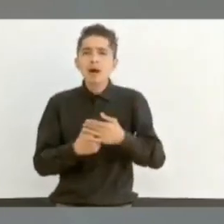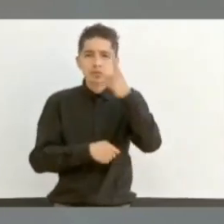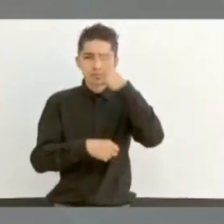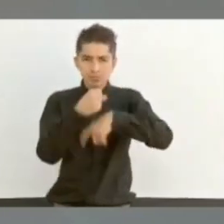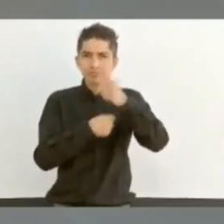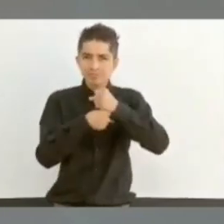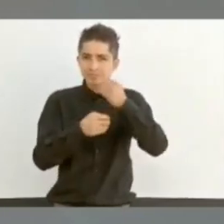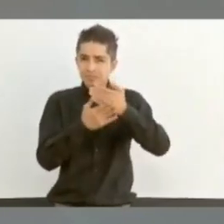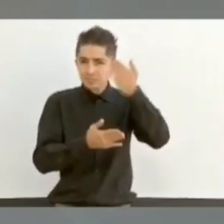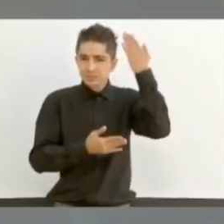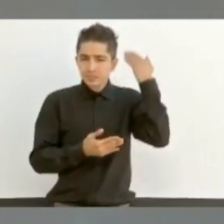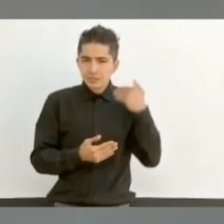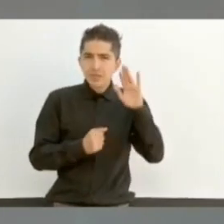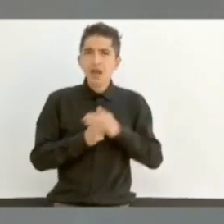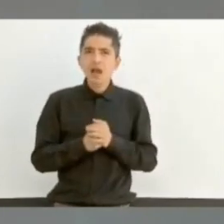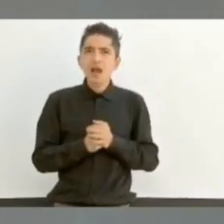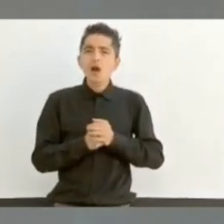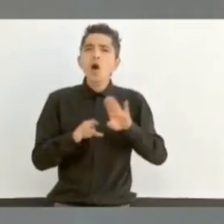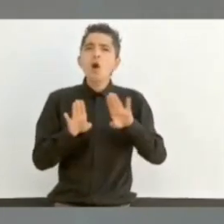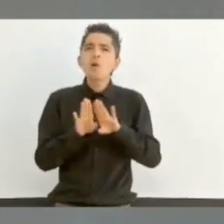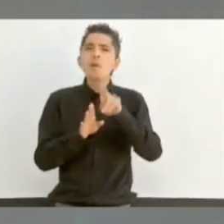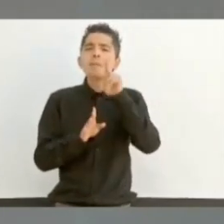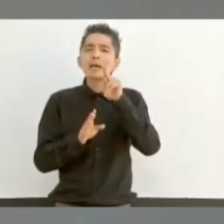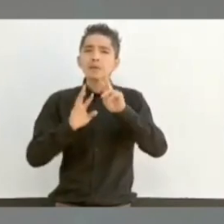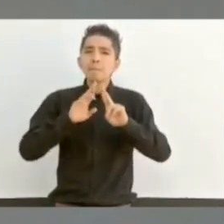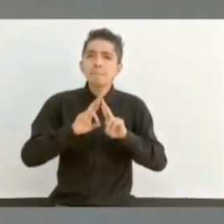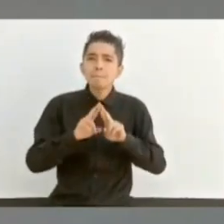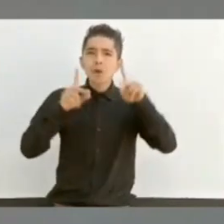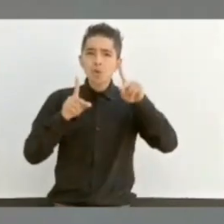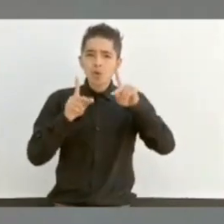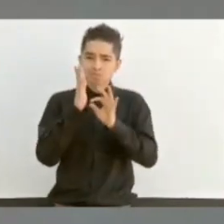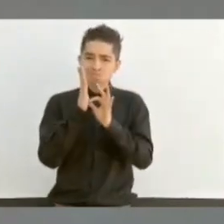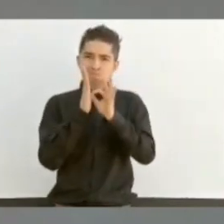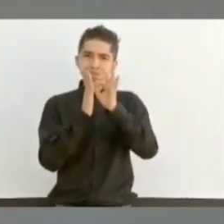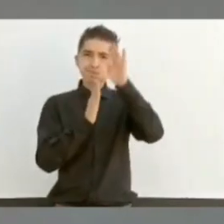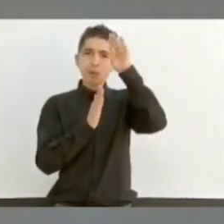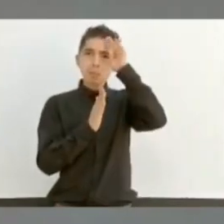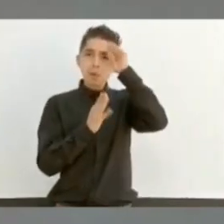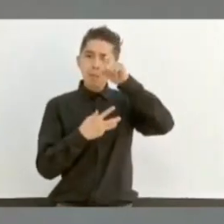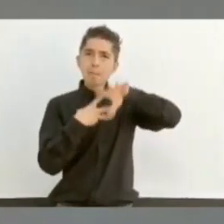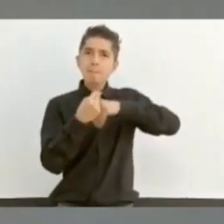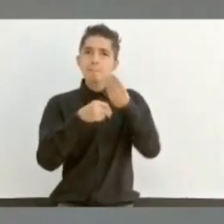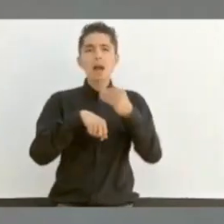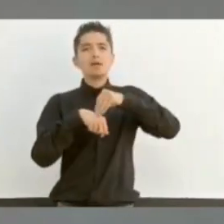pasado fue récord en remesas.